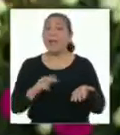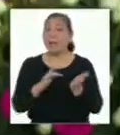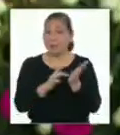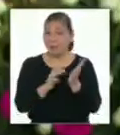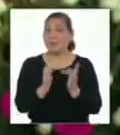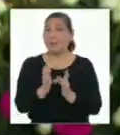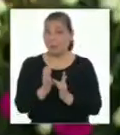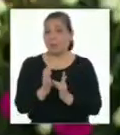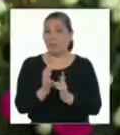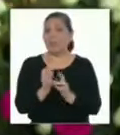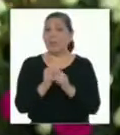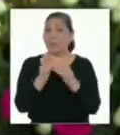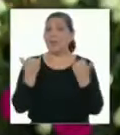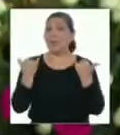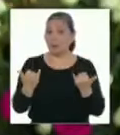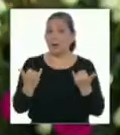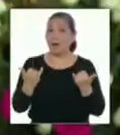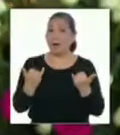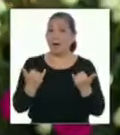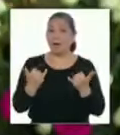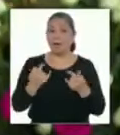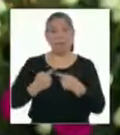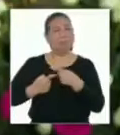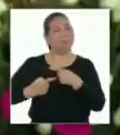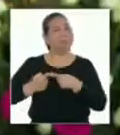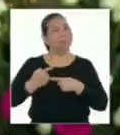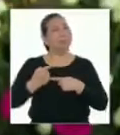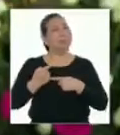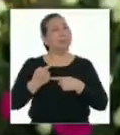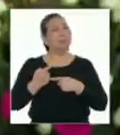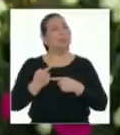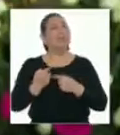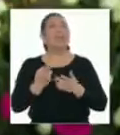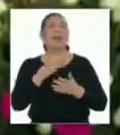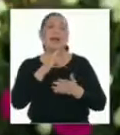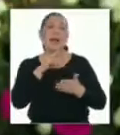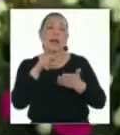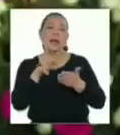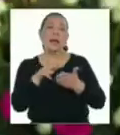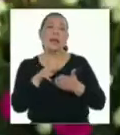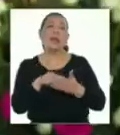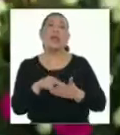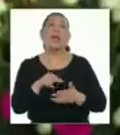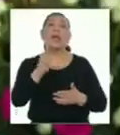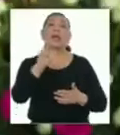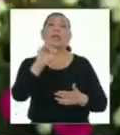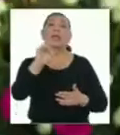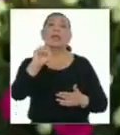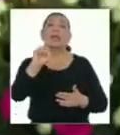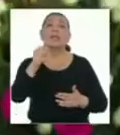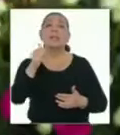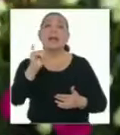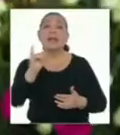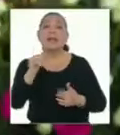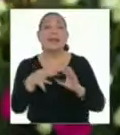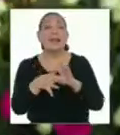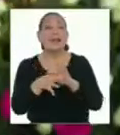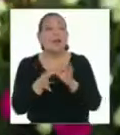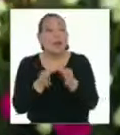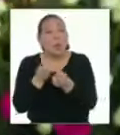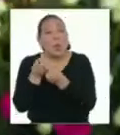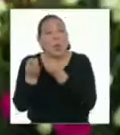Jesús, el día de hoy, retoma al profeta Isaías, que había sabido contar la